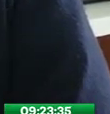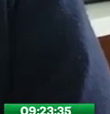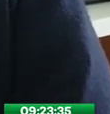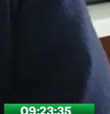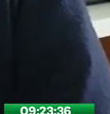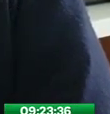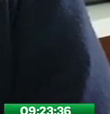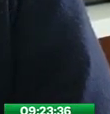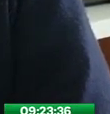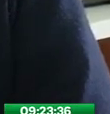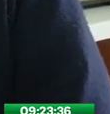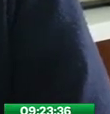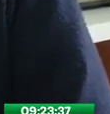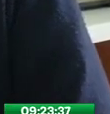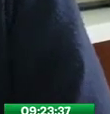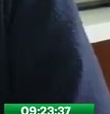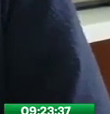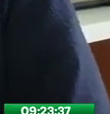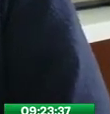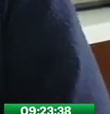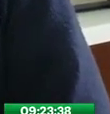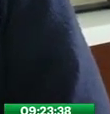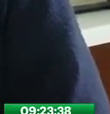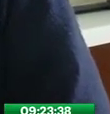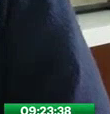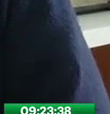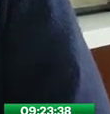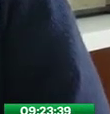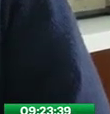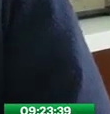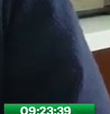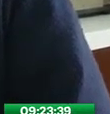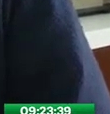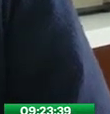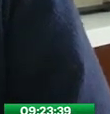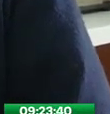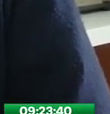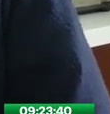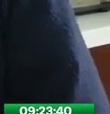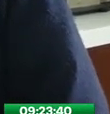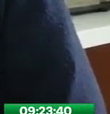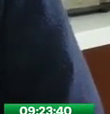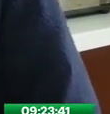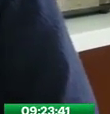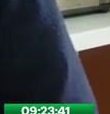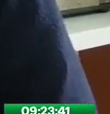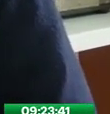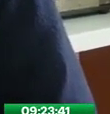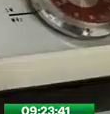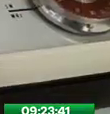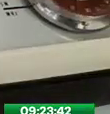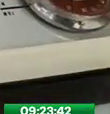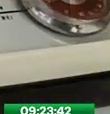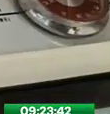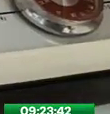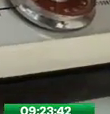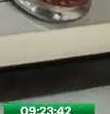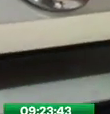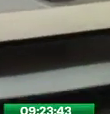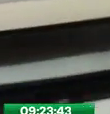sentir de rescatar cómo ha ido evolucionando la radiodifusión y sobre todo pues desde la parte tecnológica